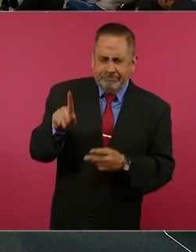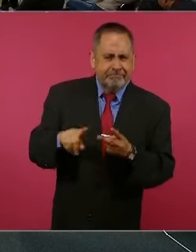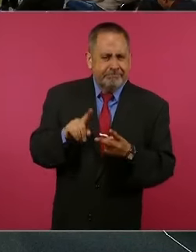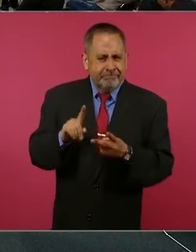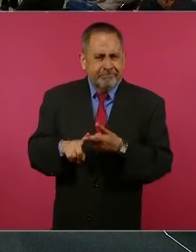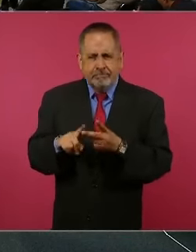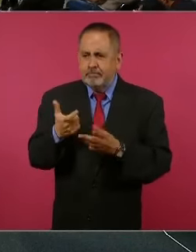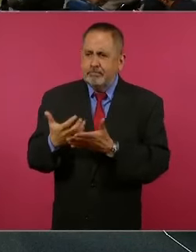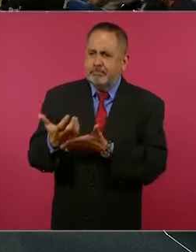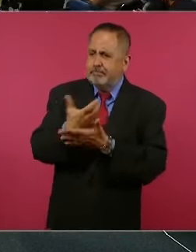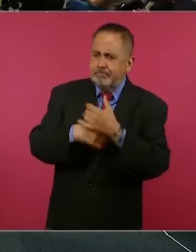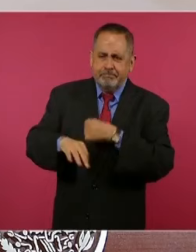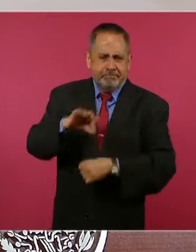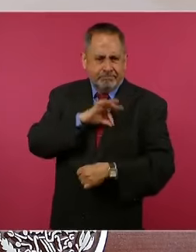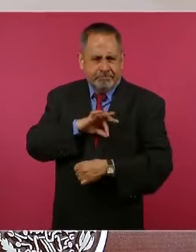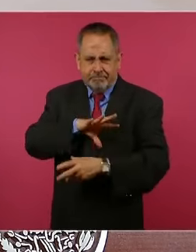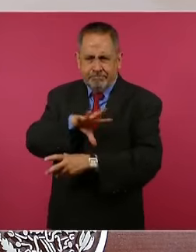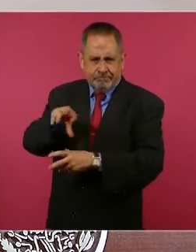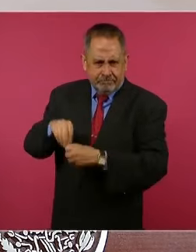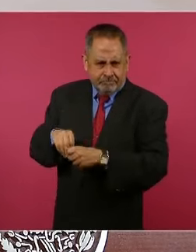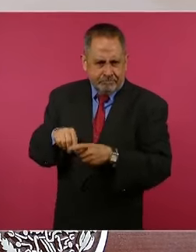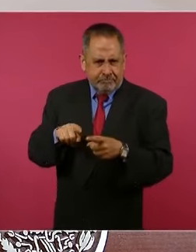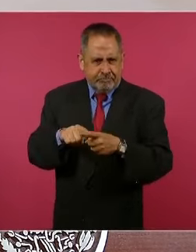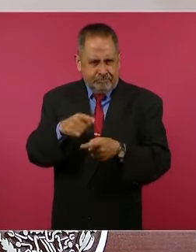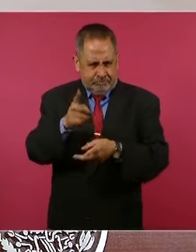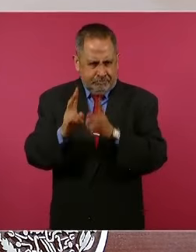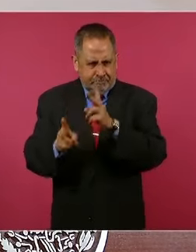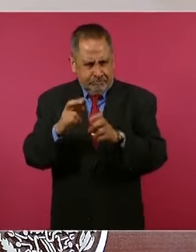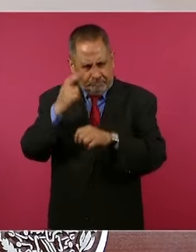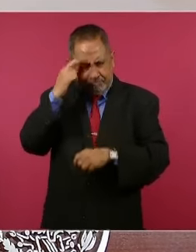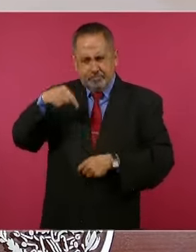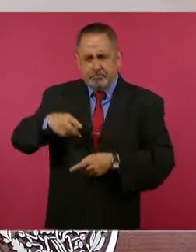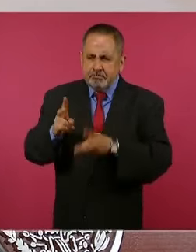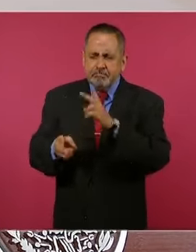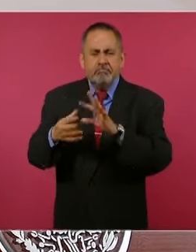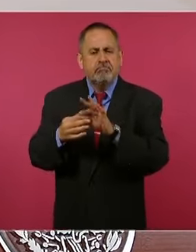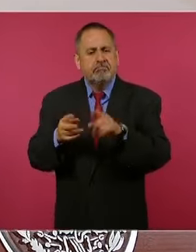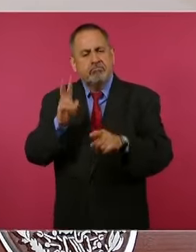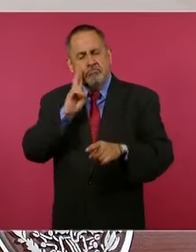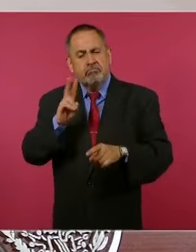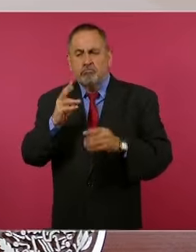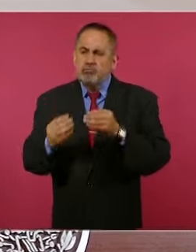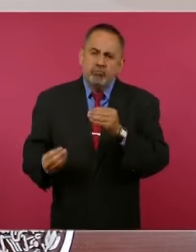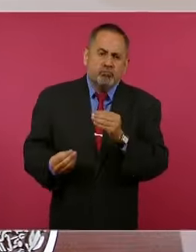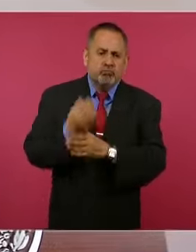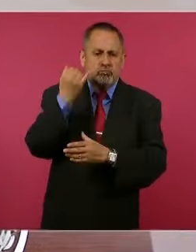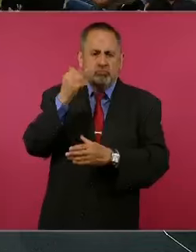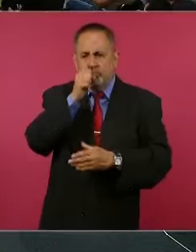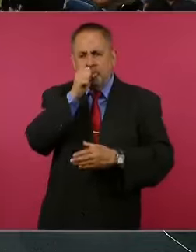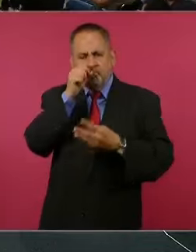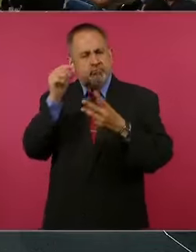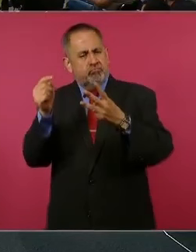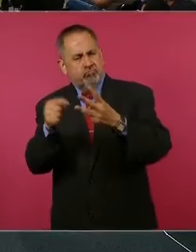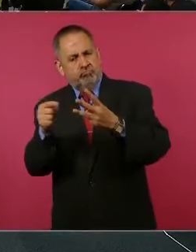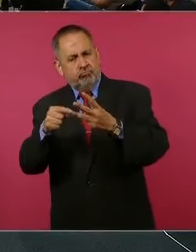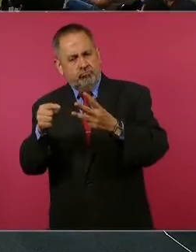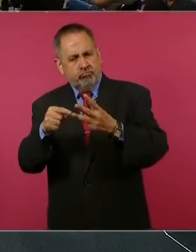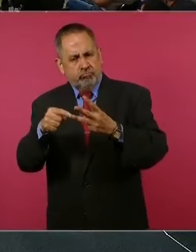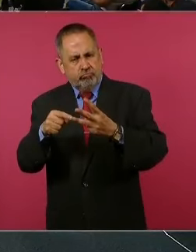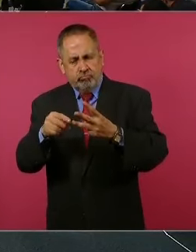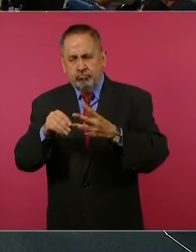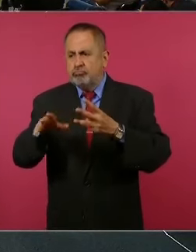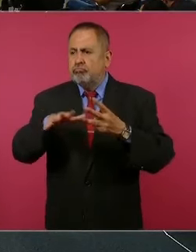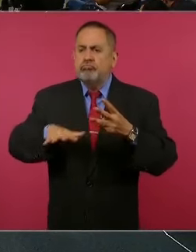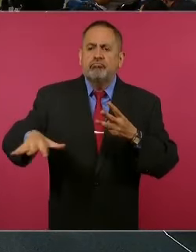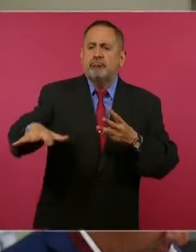ingreso per cápita pero usted en alguna conversación con nosotros aquí nos planteó que iba a crear un nuevo índice no que se incluyera eh